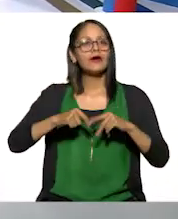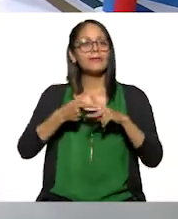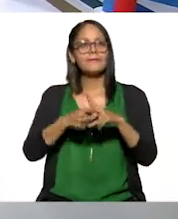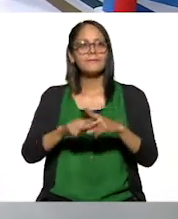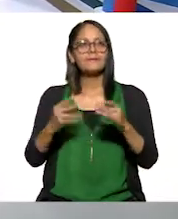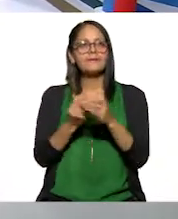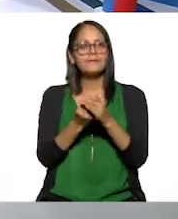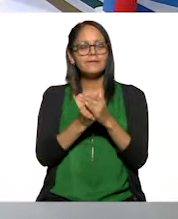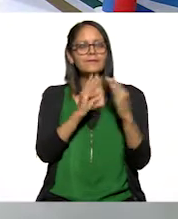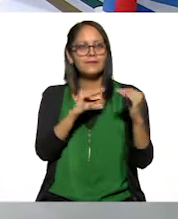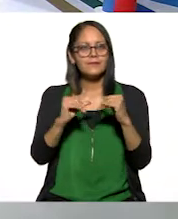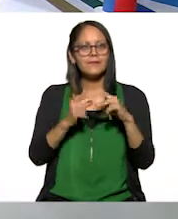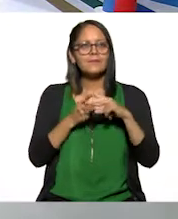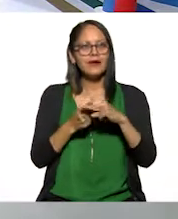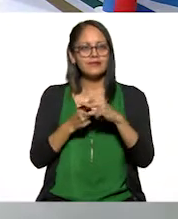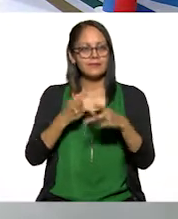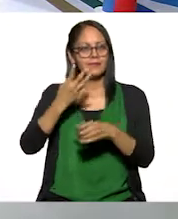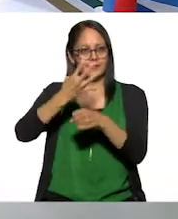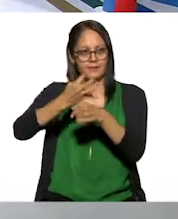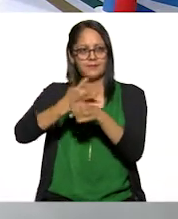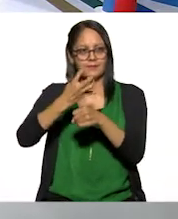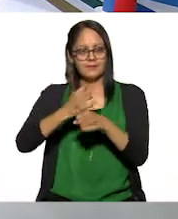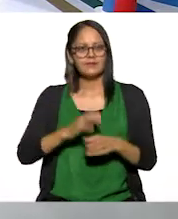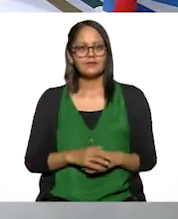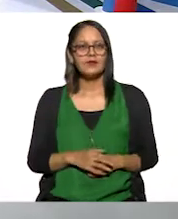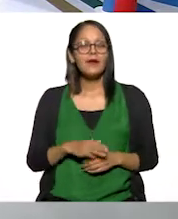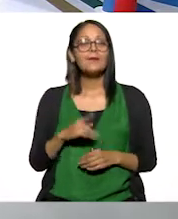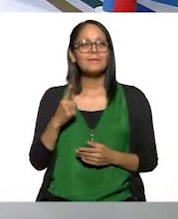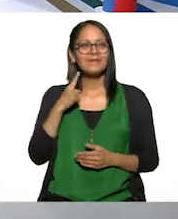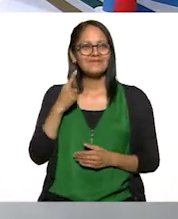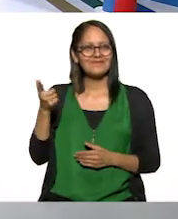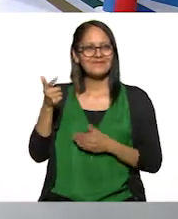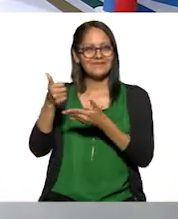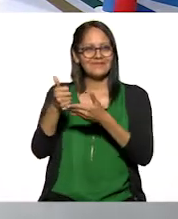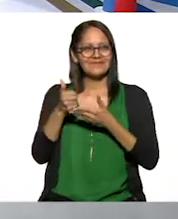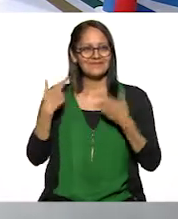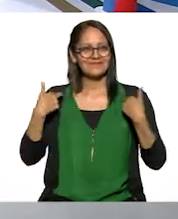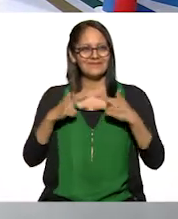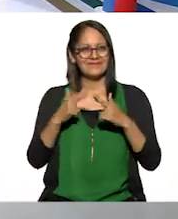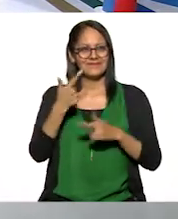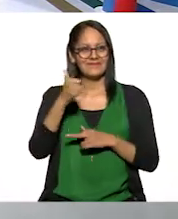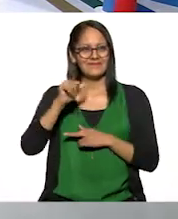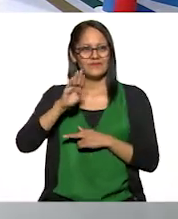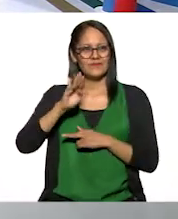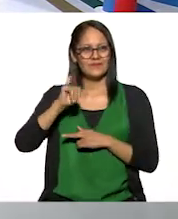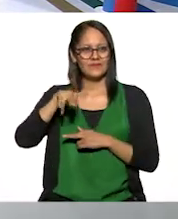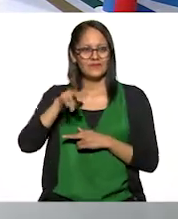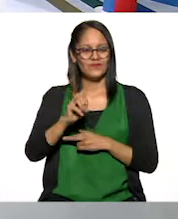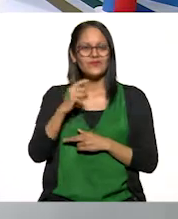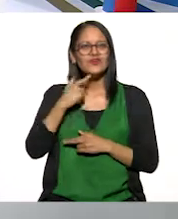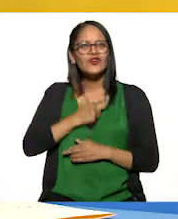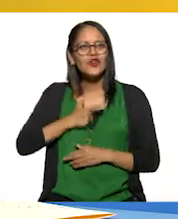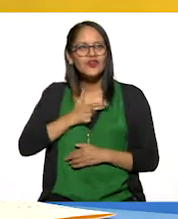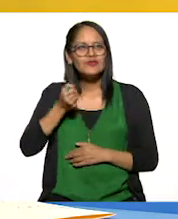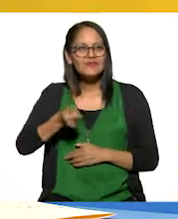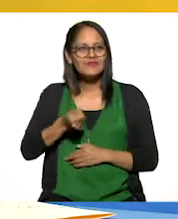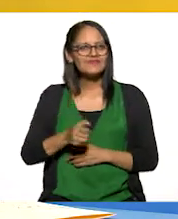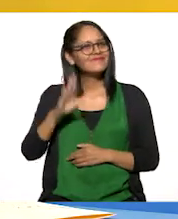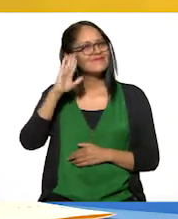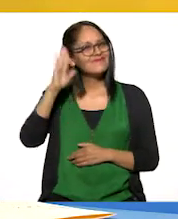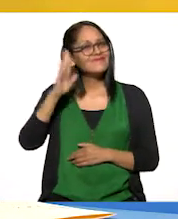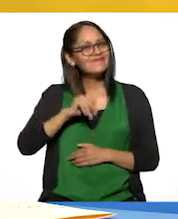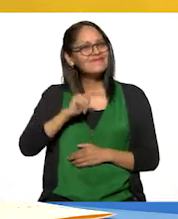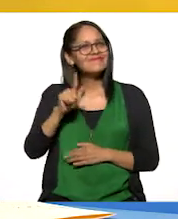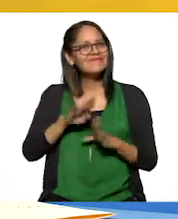una clase más de matemáticas de cuarto grado de la mano del maestro Gavino Sánchez, a quien saludo con mucho gusto. Maestro Gavino,